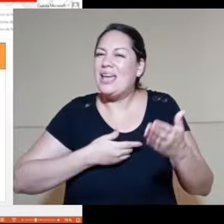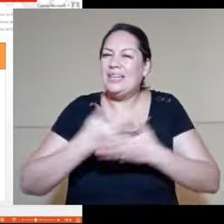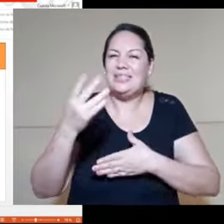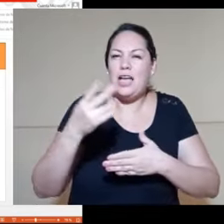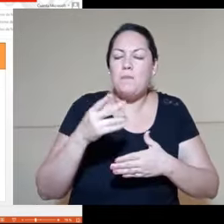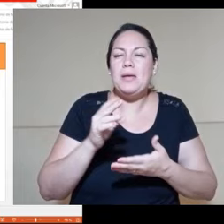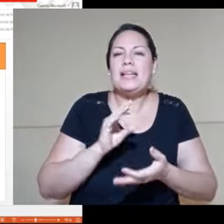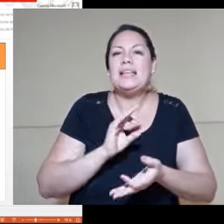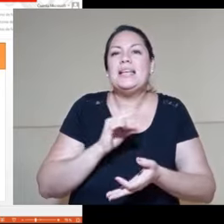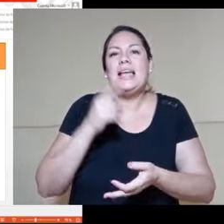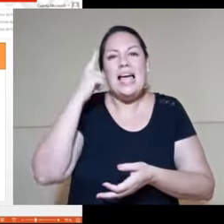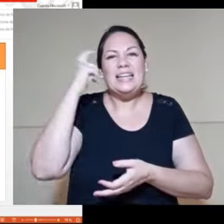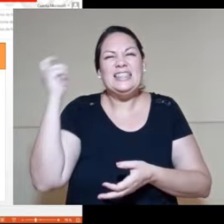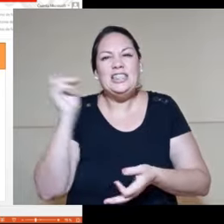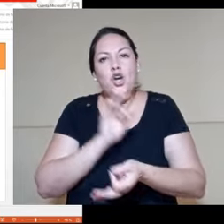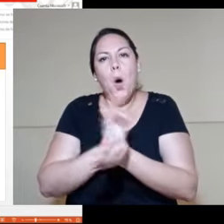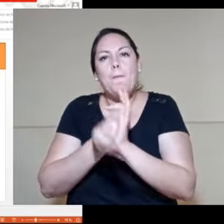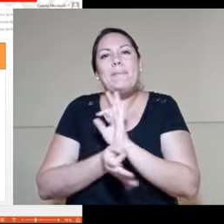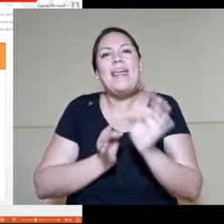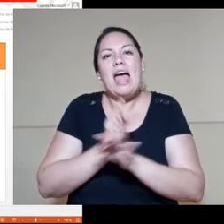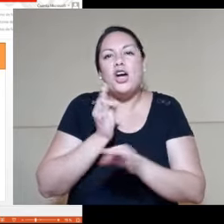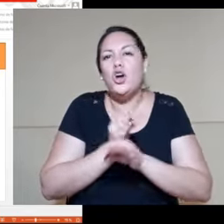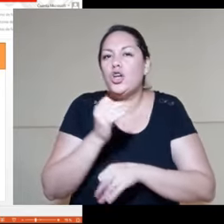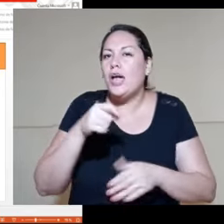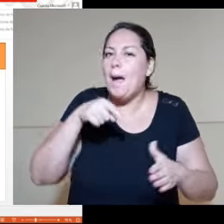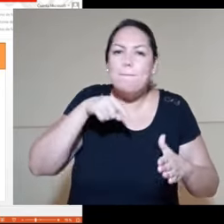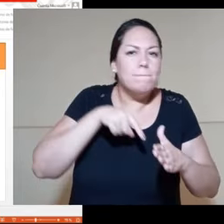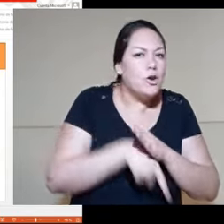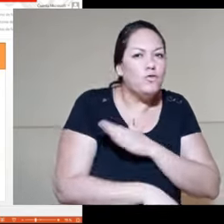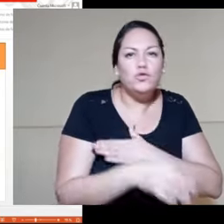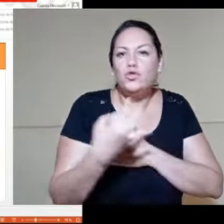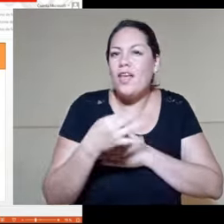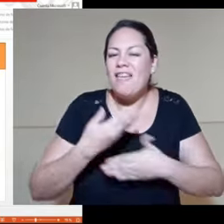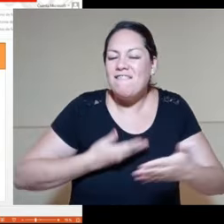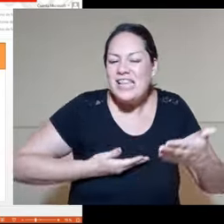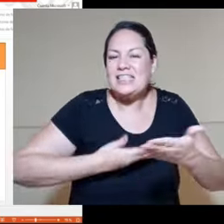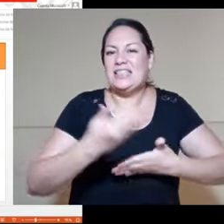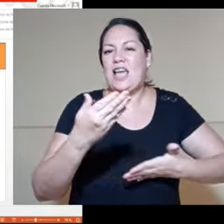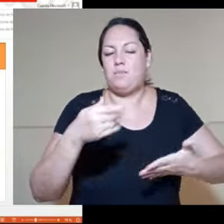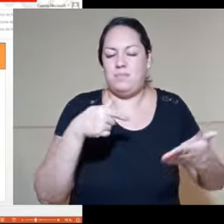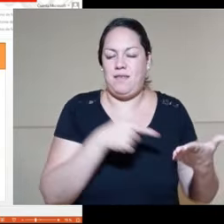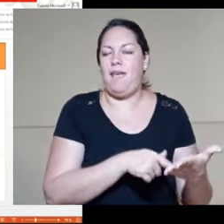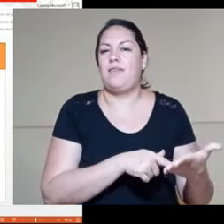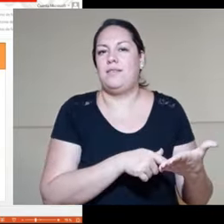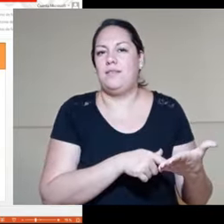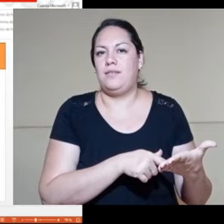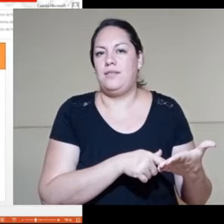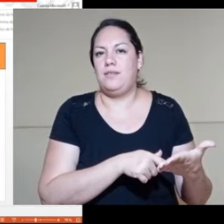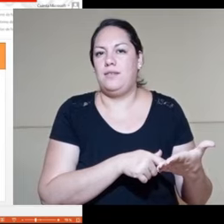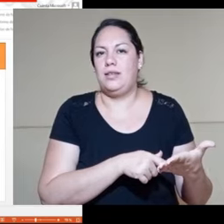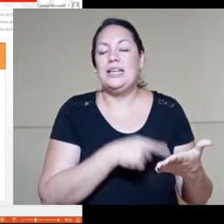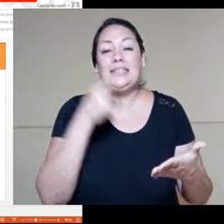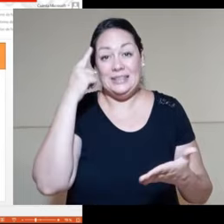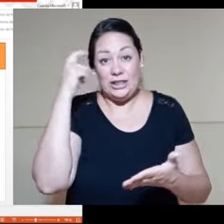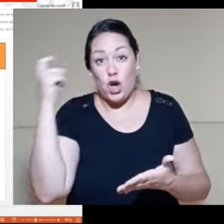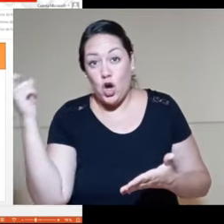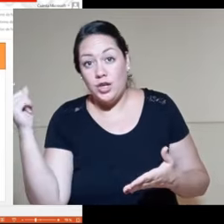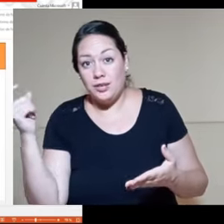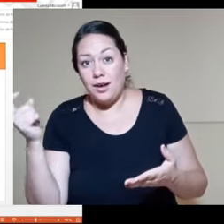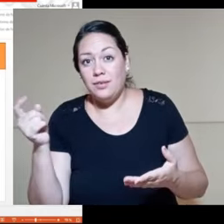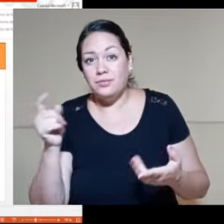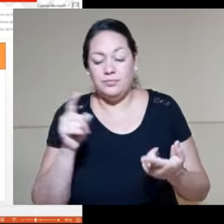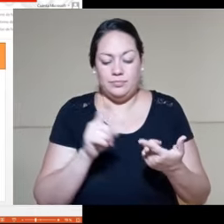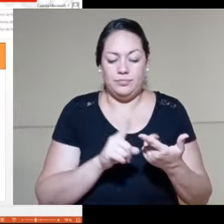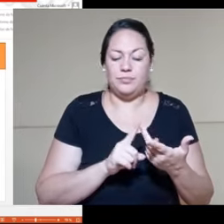Hay que hacer una buena evaluación psicopedagógica, se lo hacen las psicopedagogas, una buena evaluación psicopedagógica, ¿no